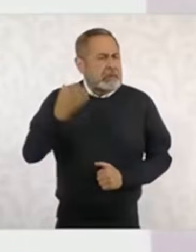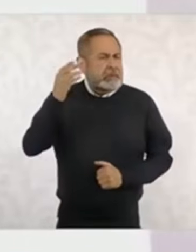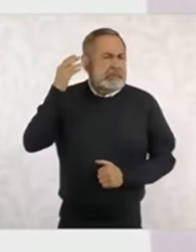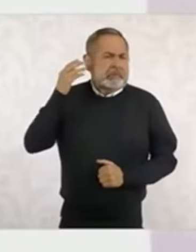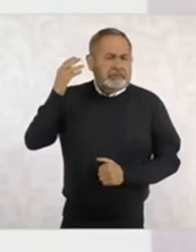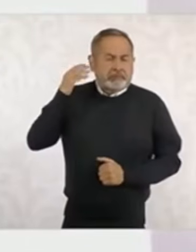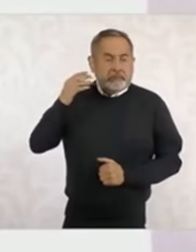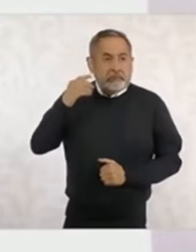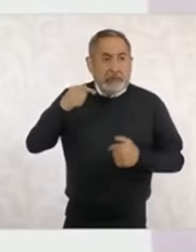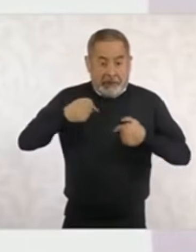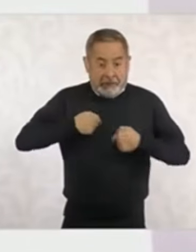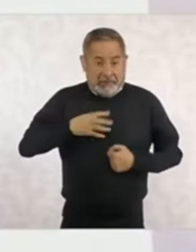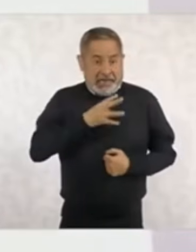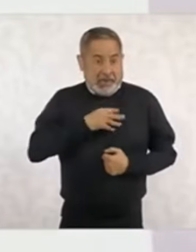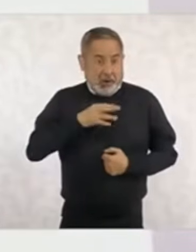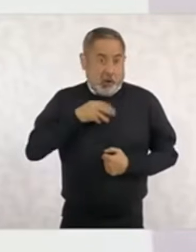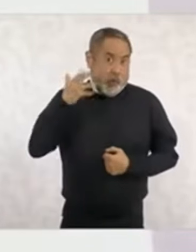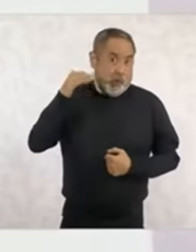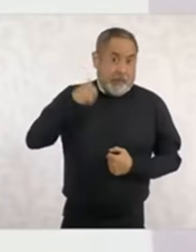cuando mis hijos eran chicos,